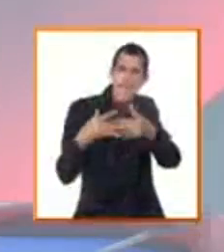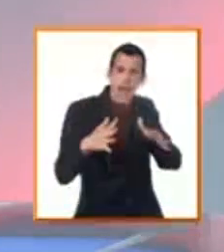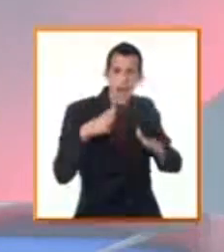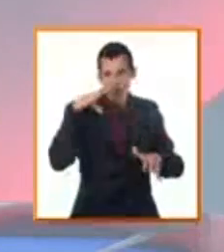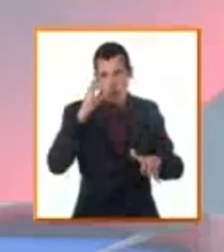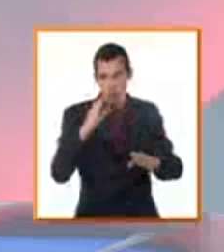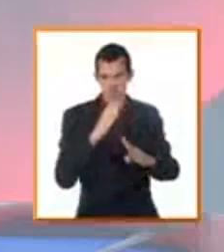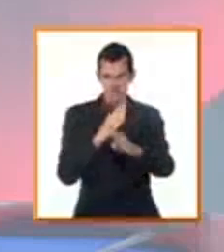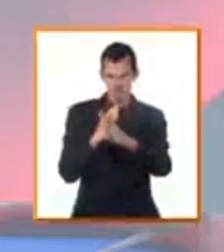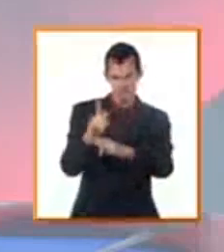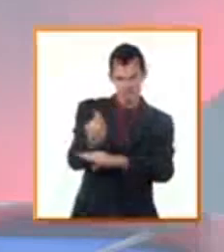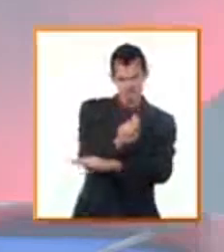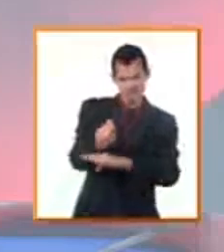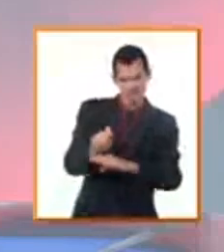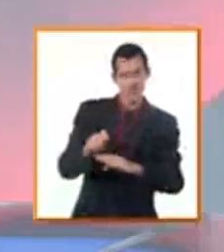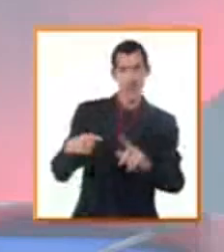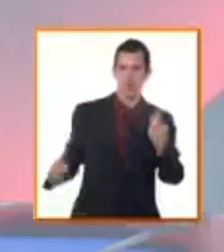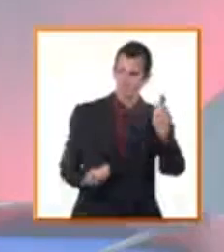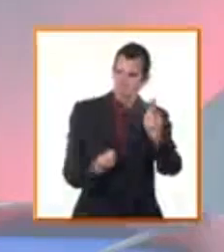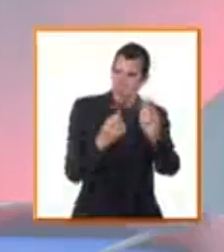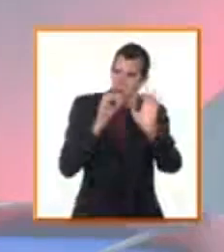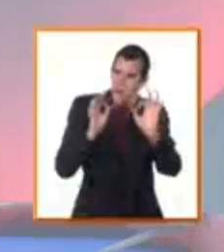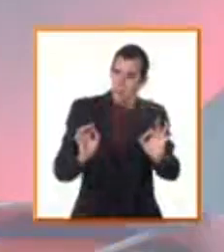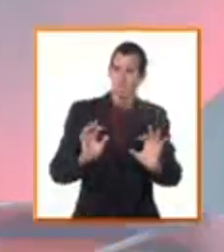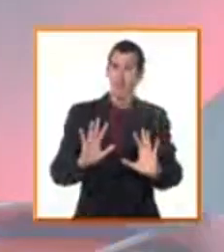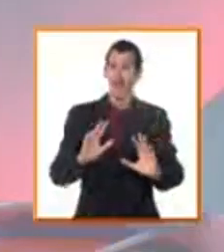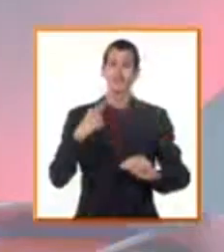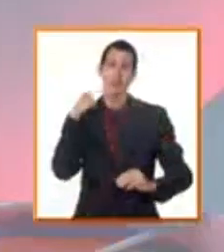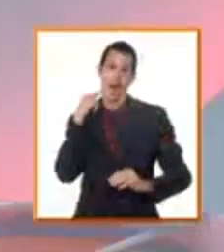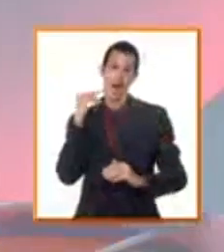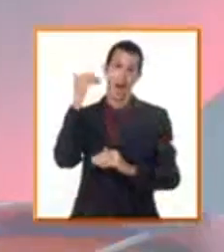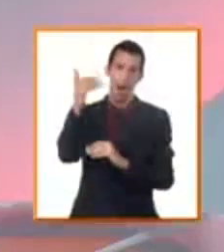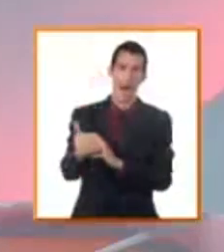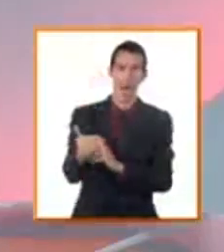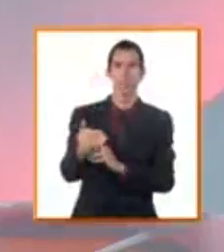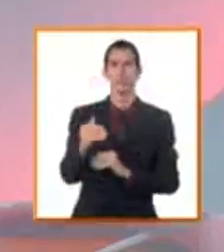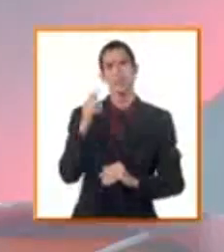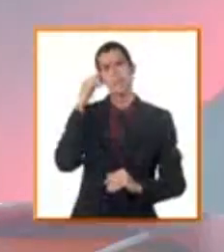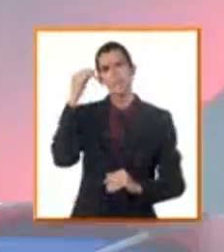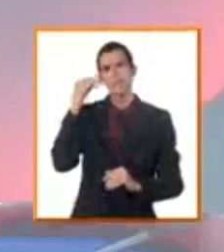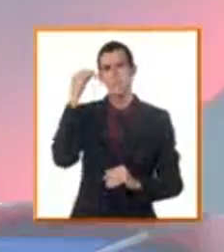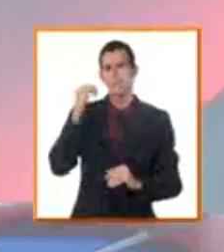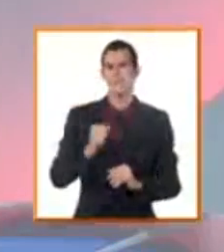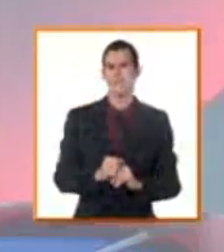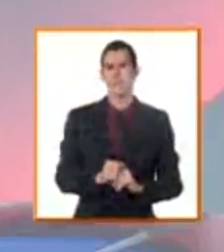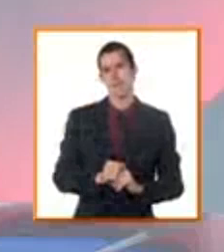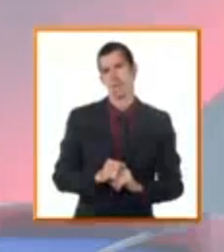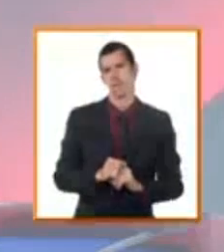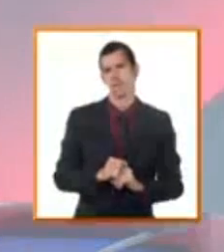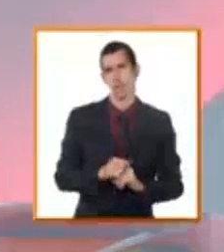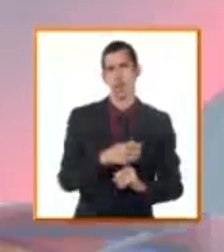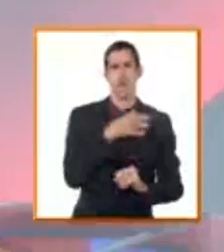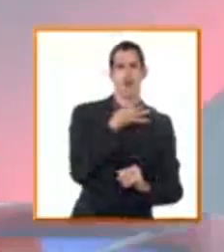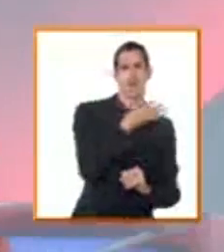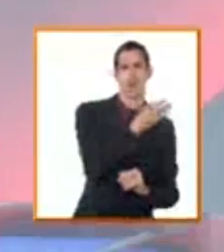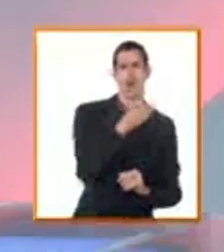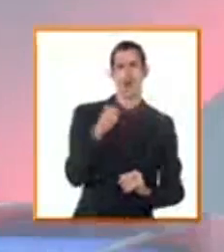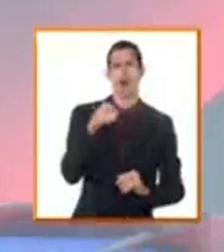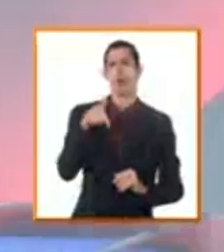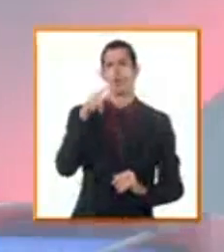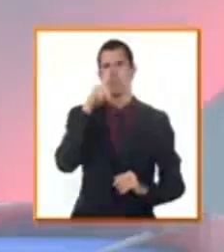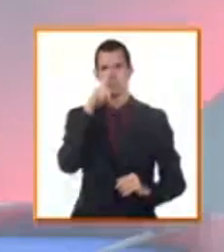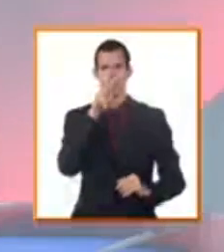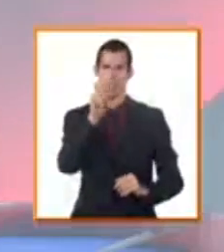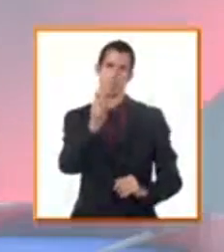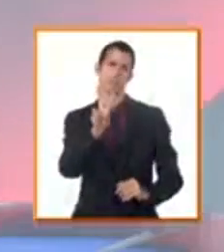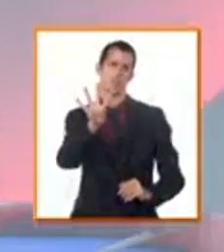se garantice este tipo de equipamiento. El próximo año, en el primer semestre del 2024, bueno, nosotros vamos a recibir también un donativo